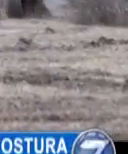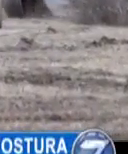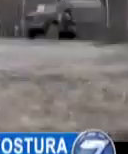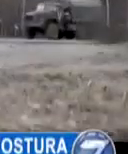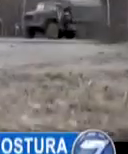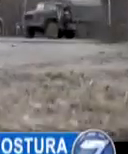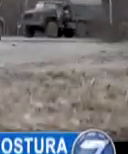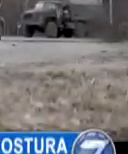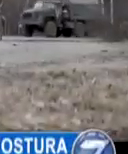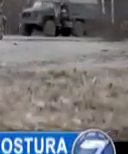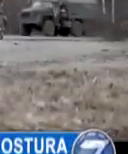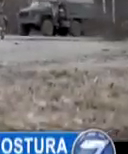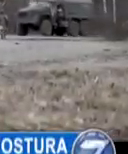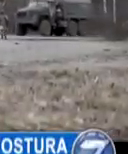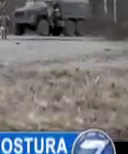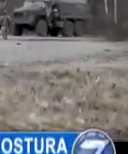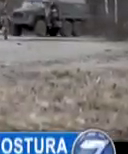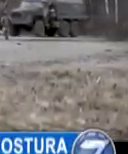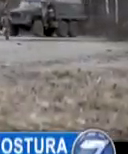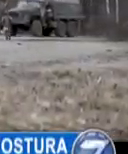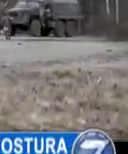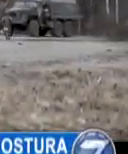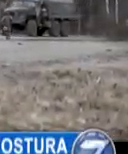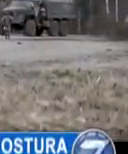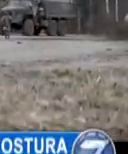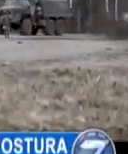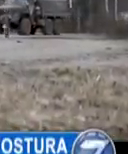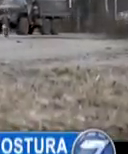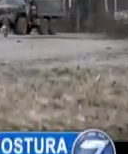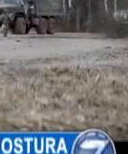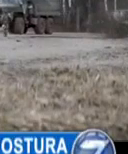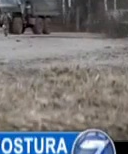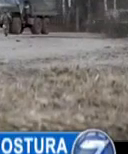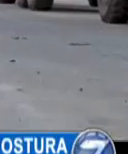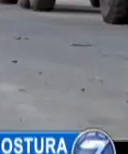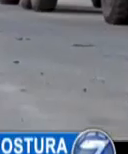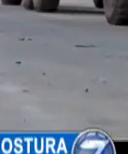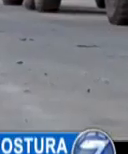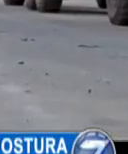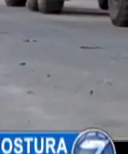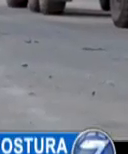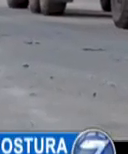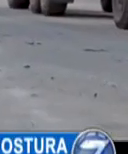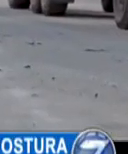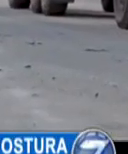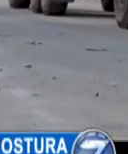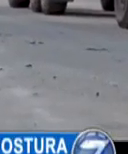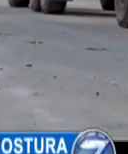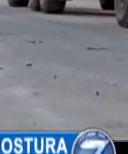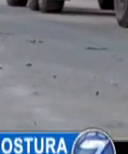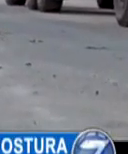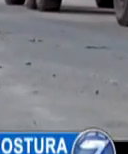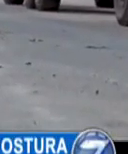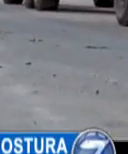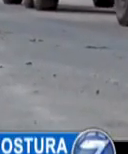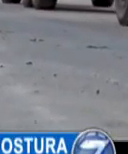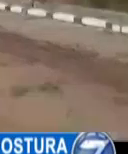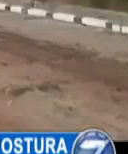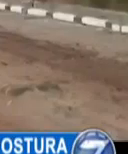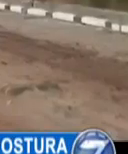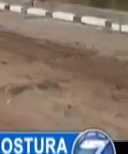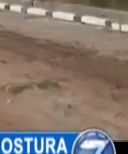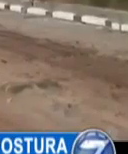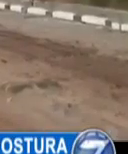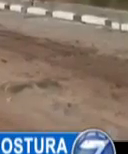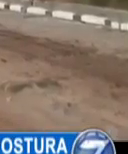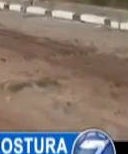los Estados Americanos, OEA, hasta que el gobierno ruso cese sus hostilidades, y nos mantendremos firmes frente a